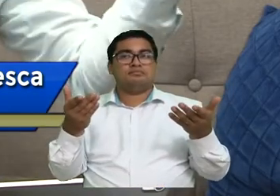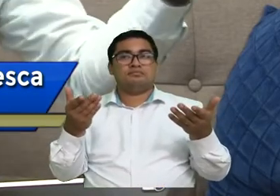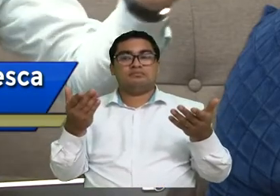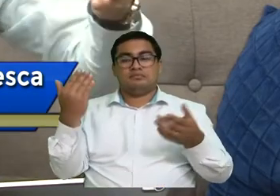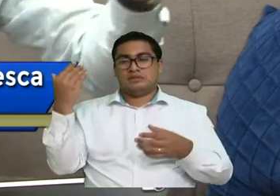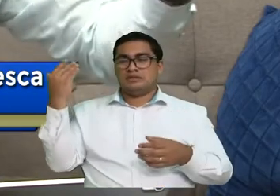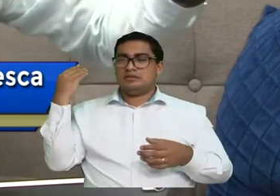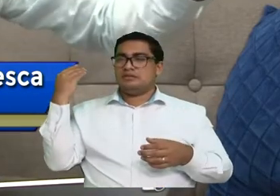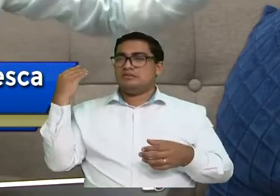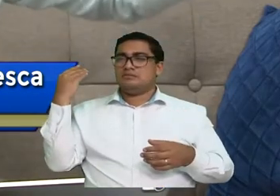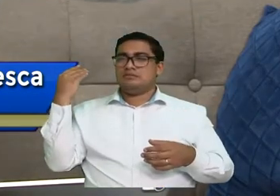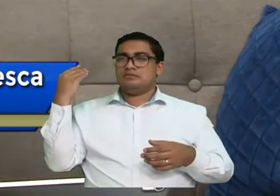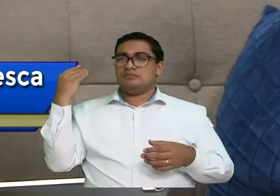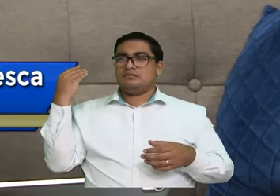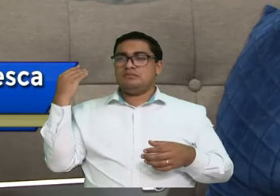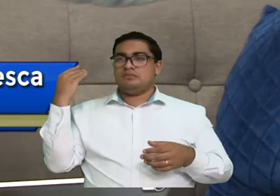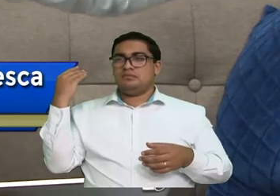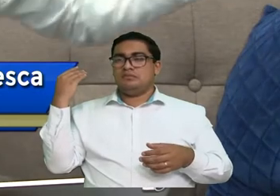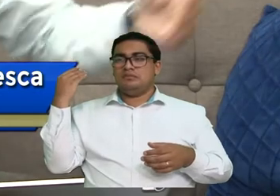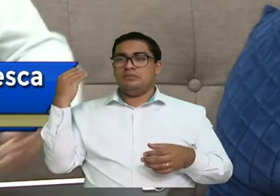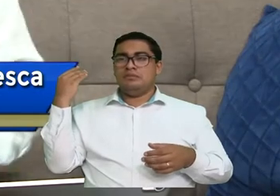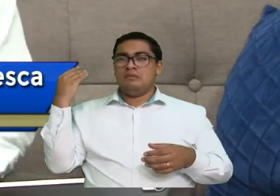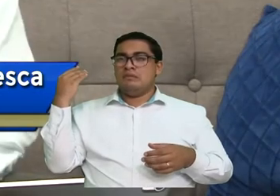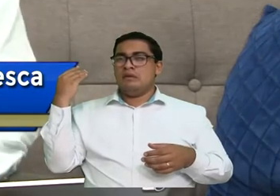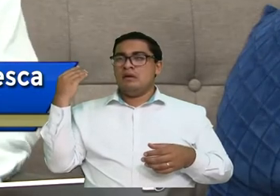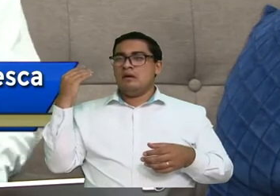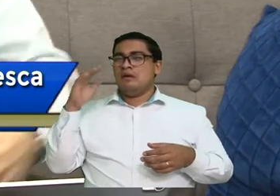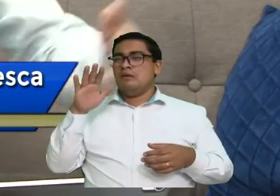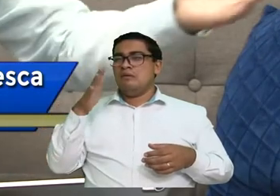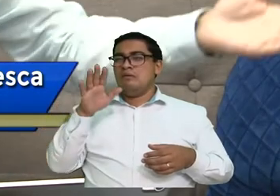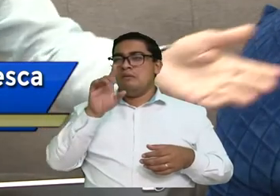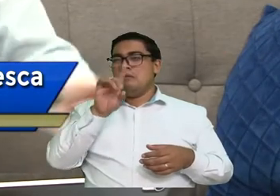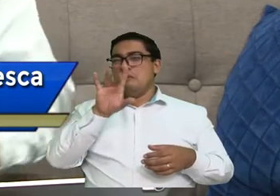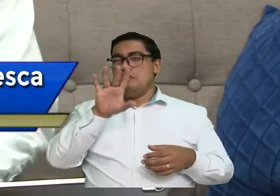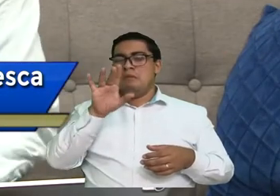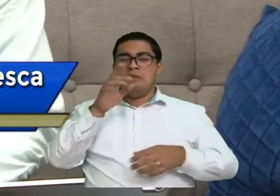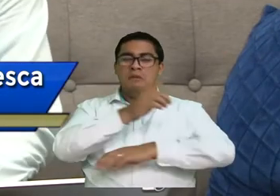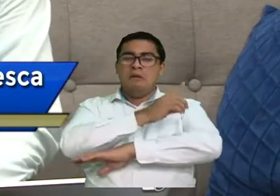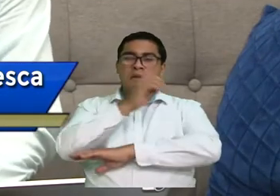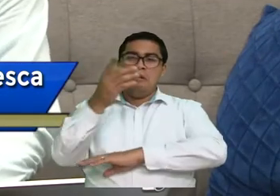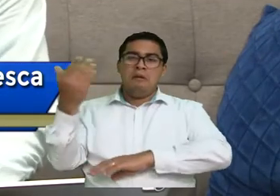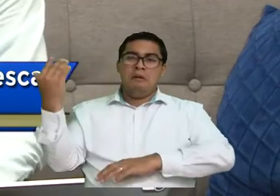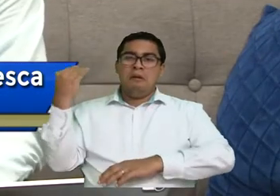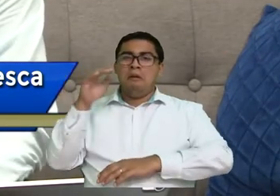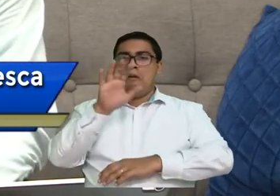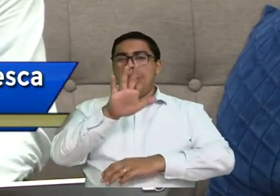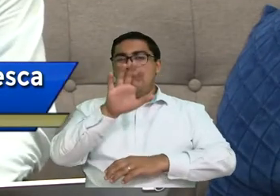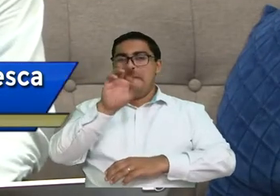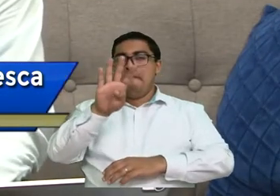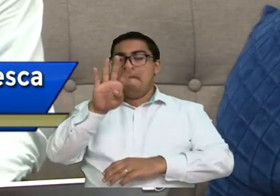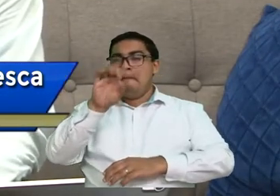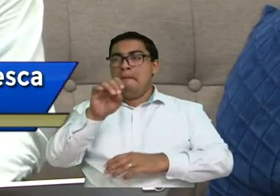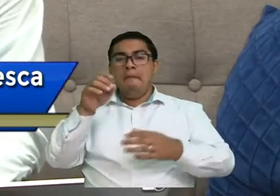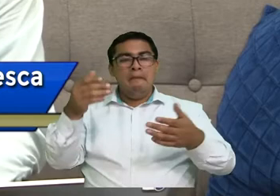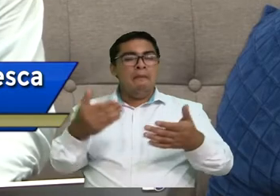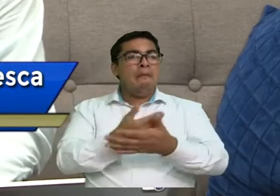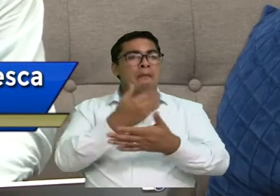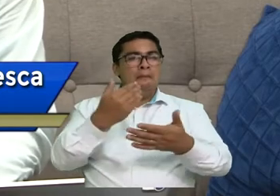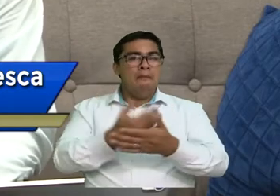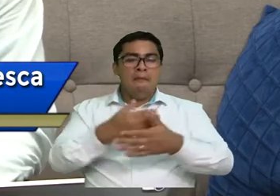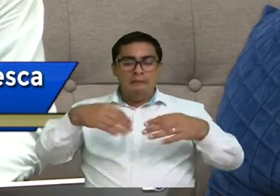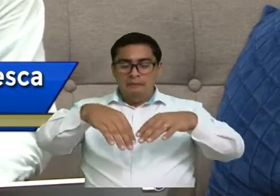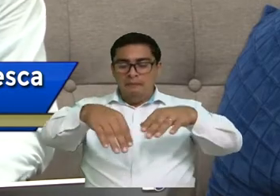vez teníamos, en el último corte, hace como 15 días, 540 nuevos estanques